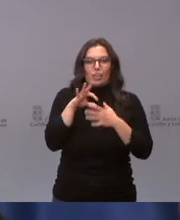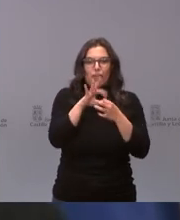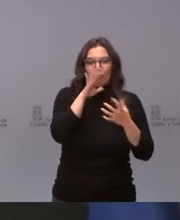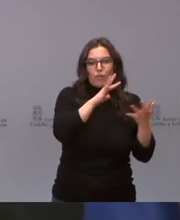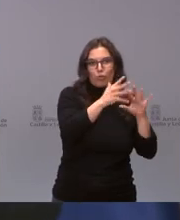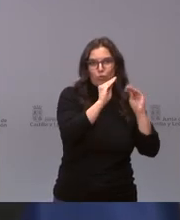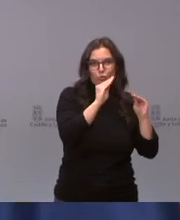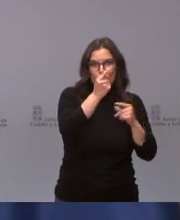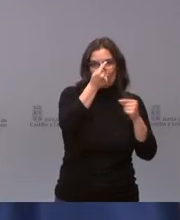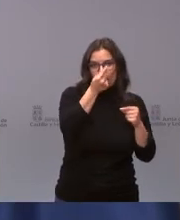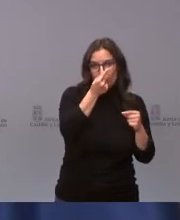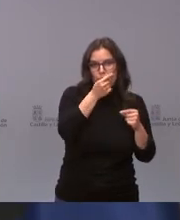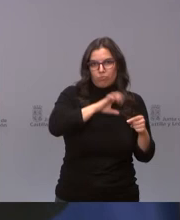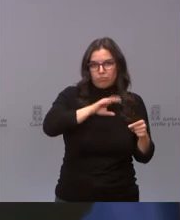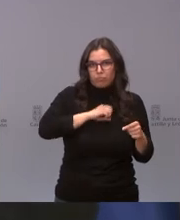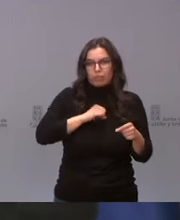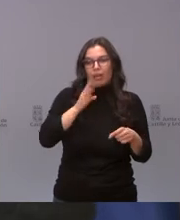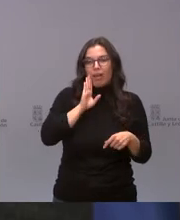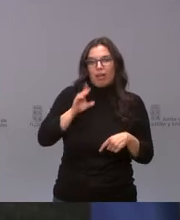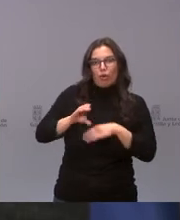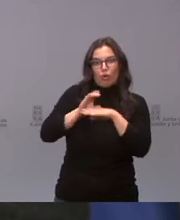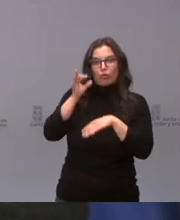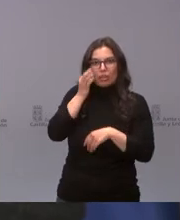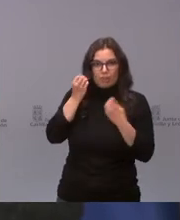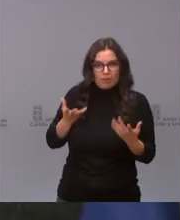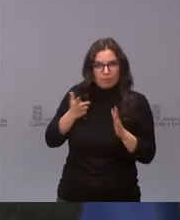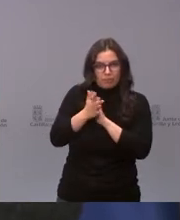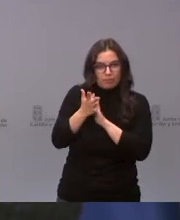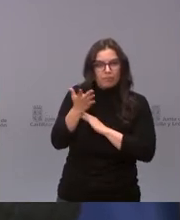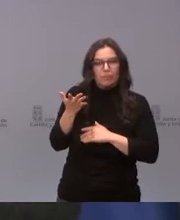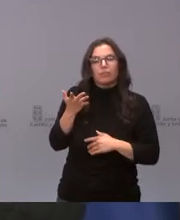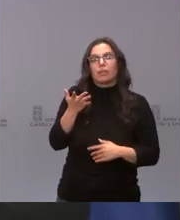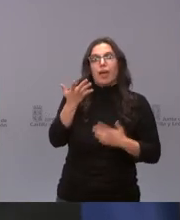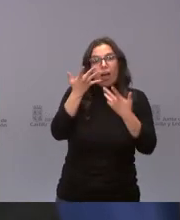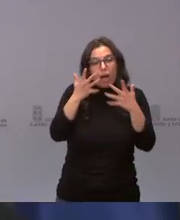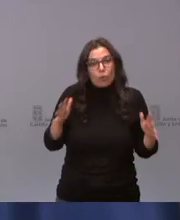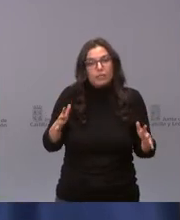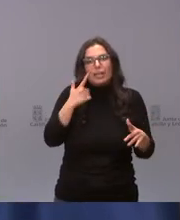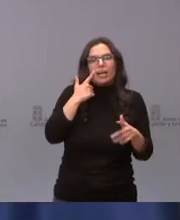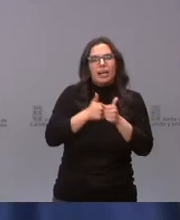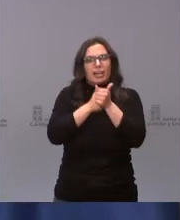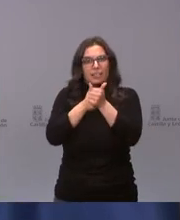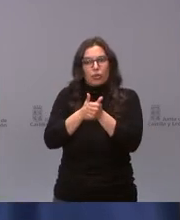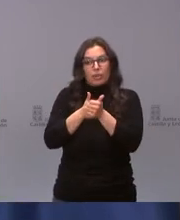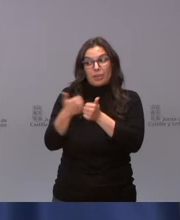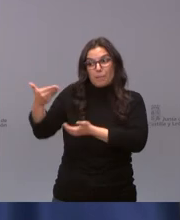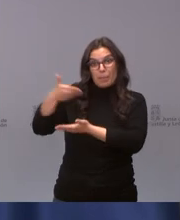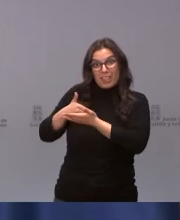incidencia, que, como insiste muy bien la consejera, aún así el número de rastreadores está muy por